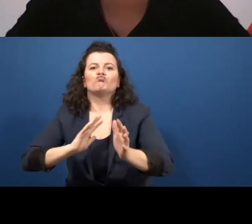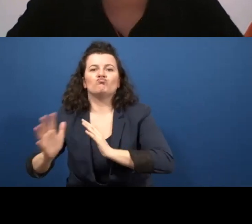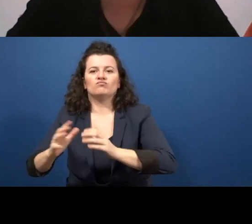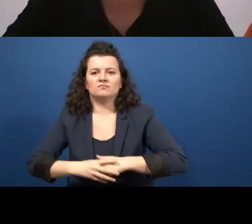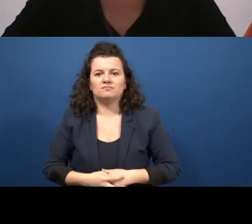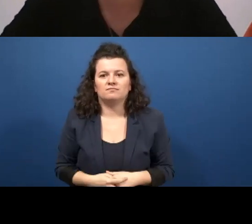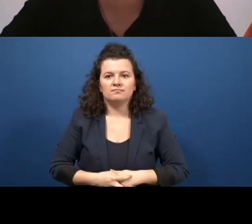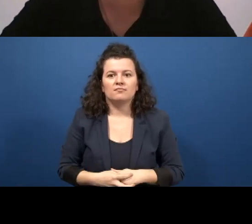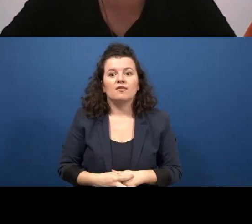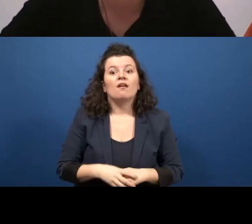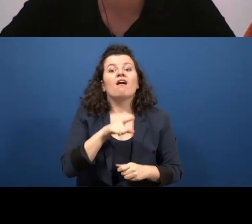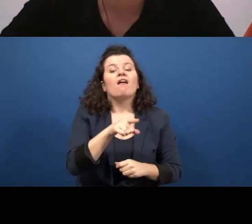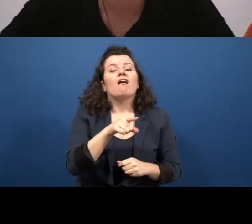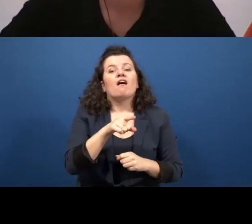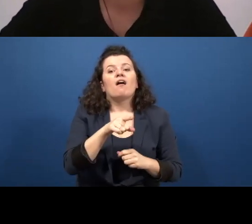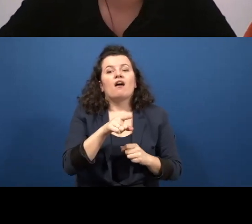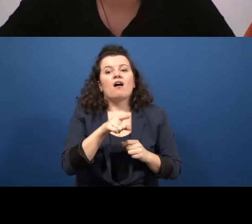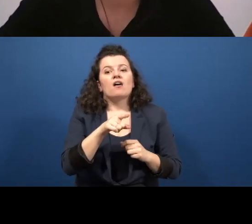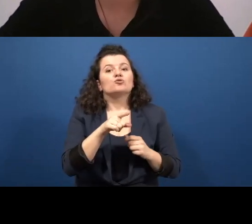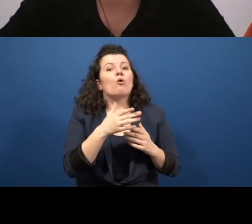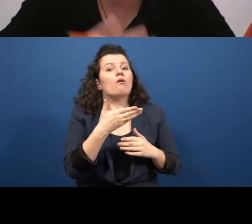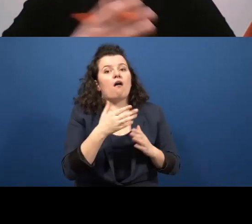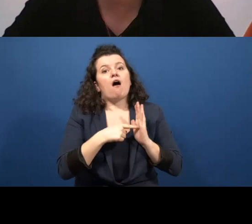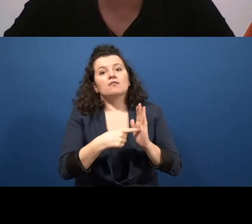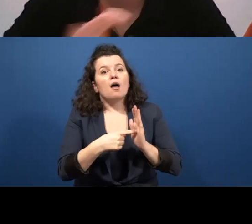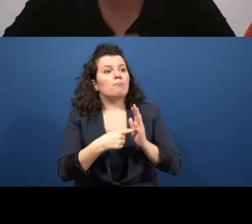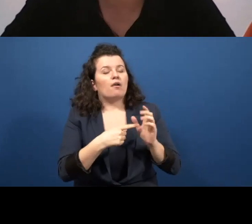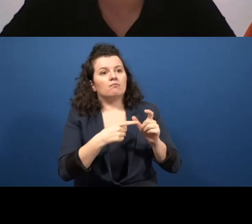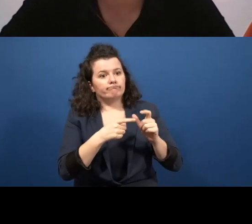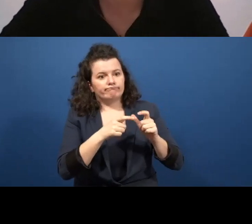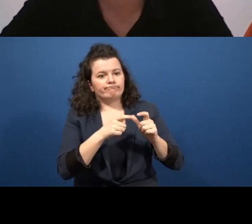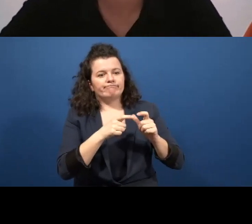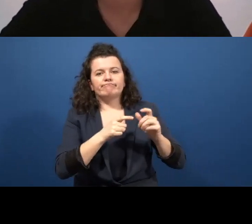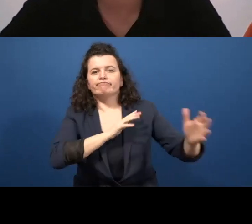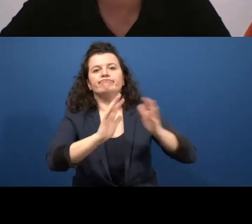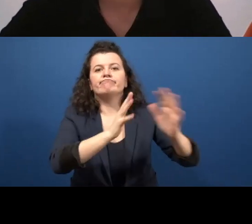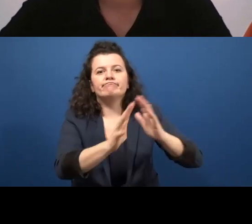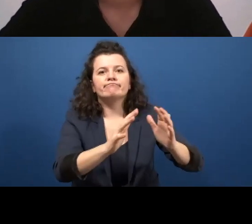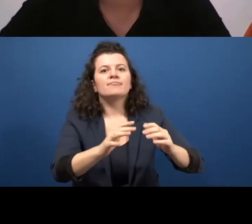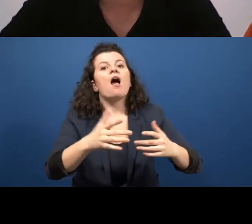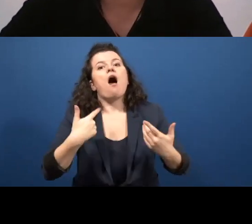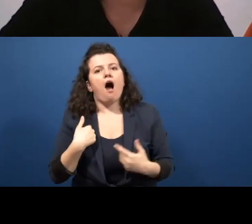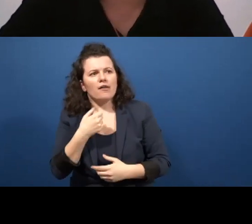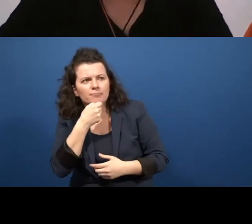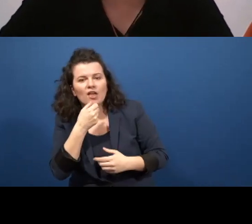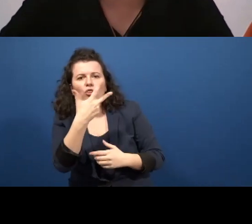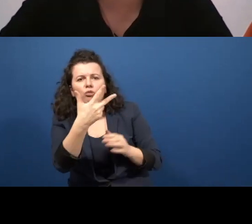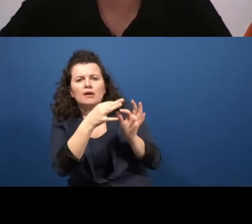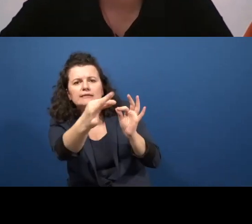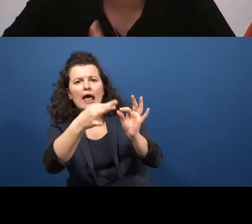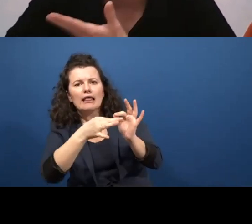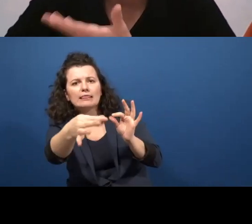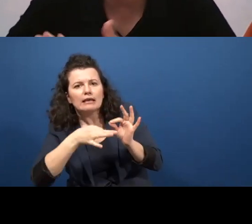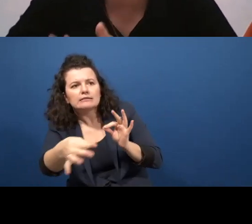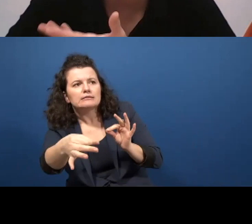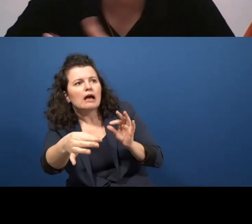no requiere de una interpretación consecutiva de más de 3 oraciones, así es que para mí